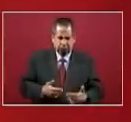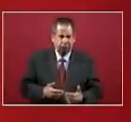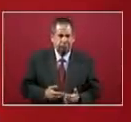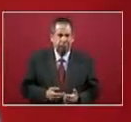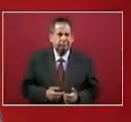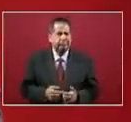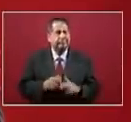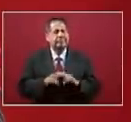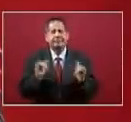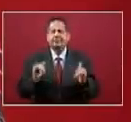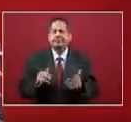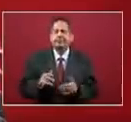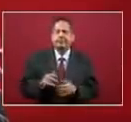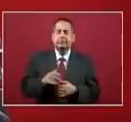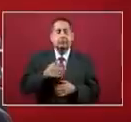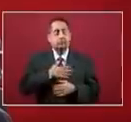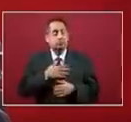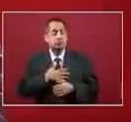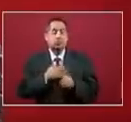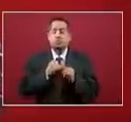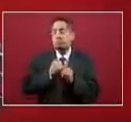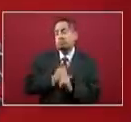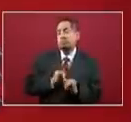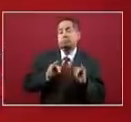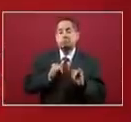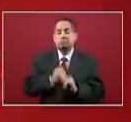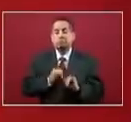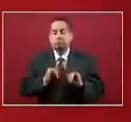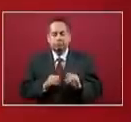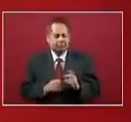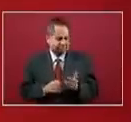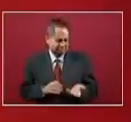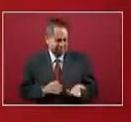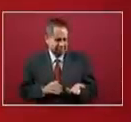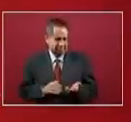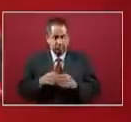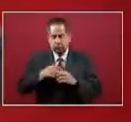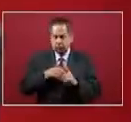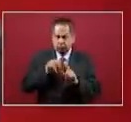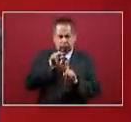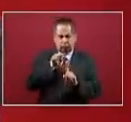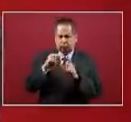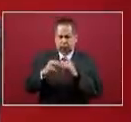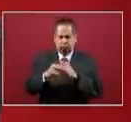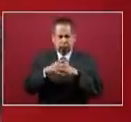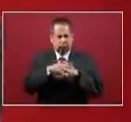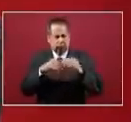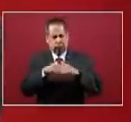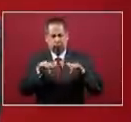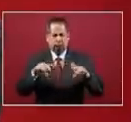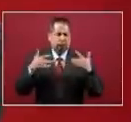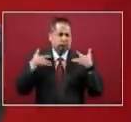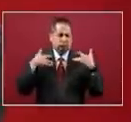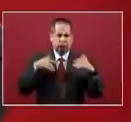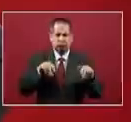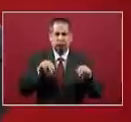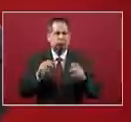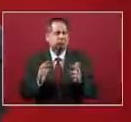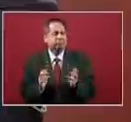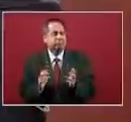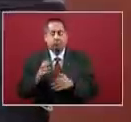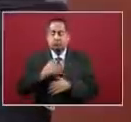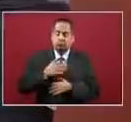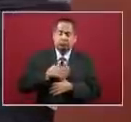Nada de que soy independiente, soy objetivo, soy